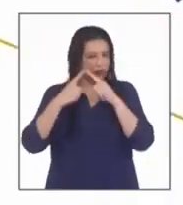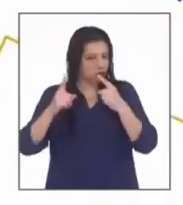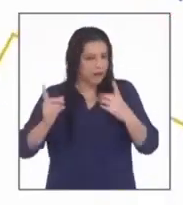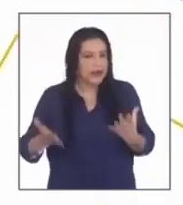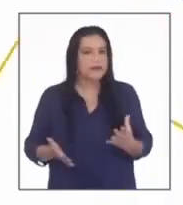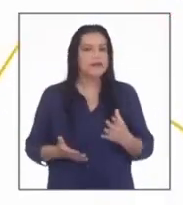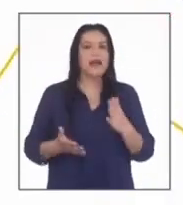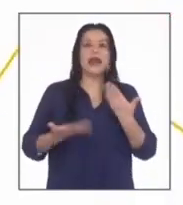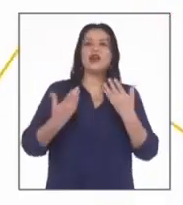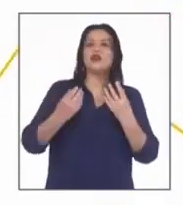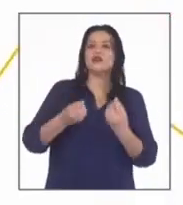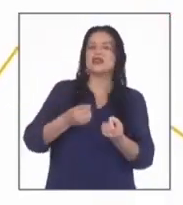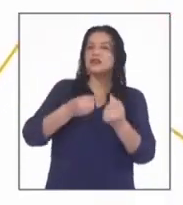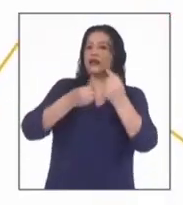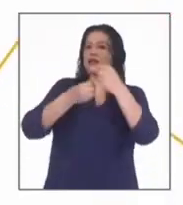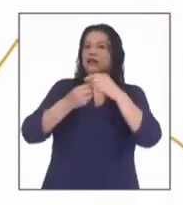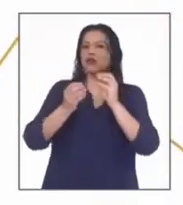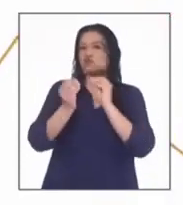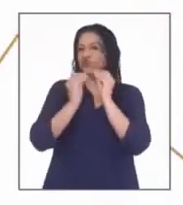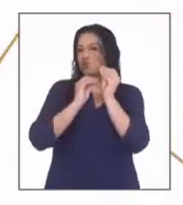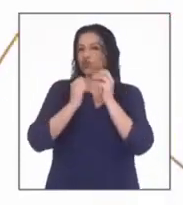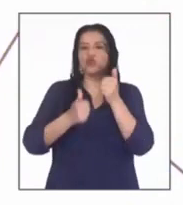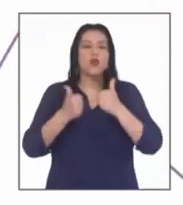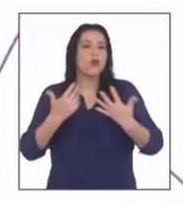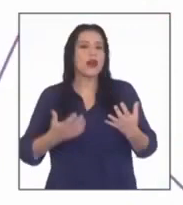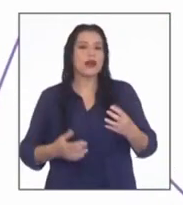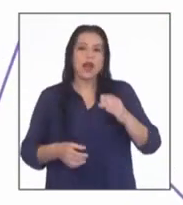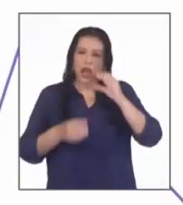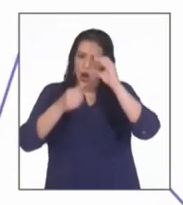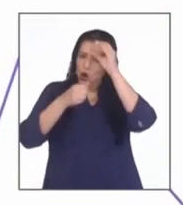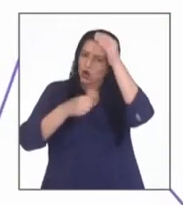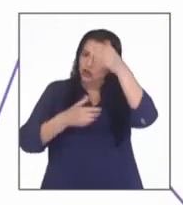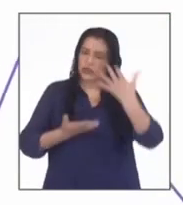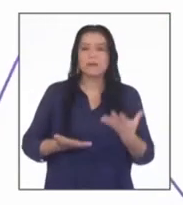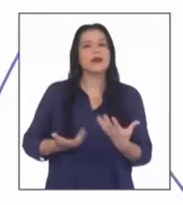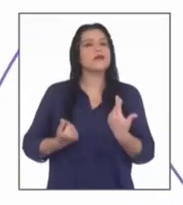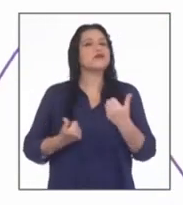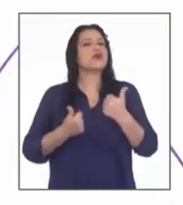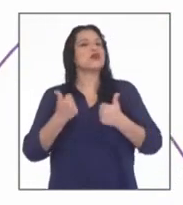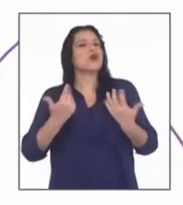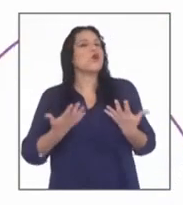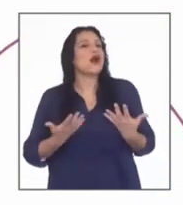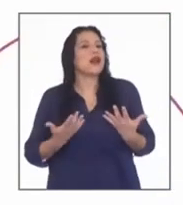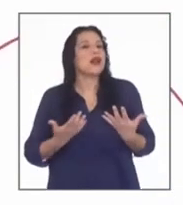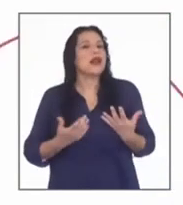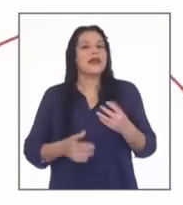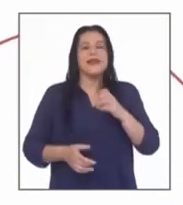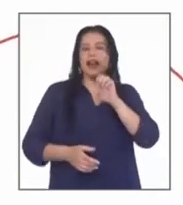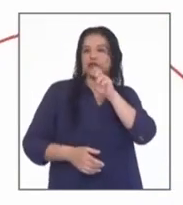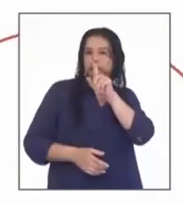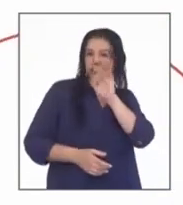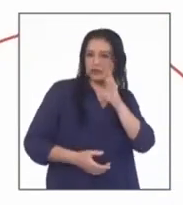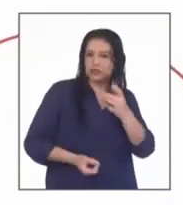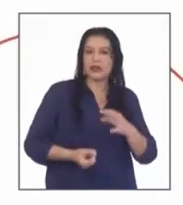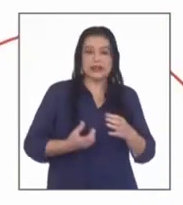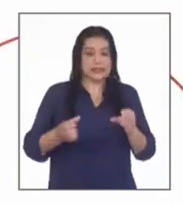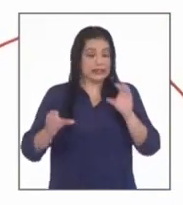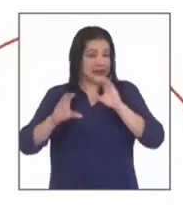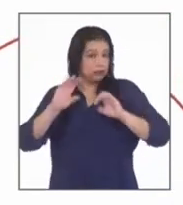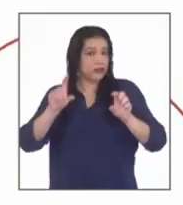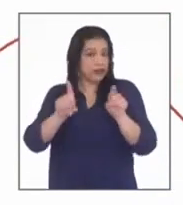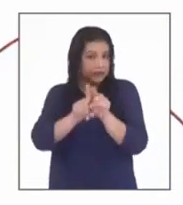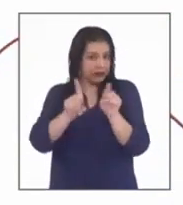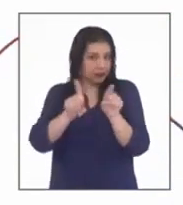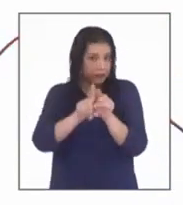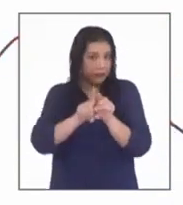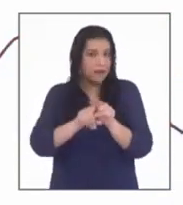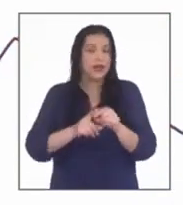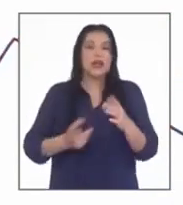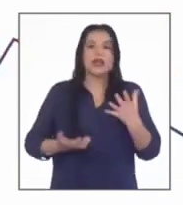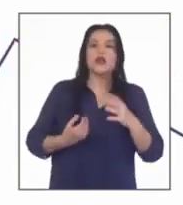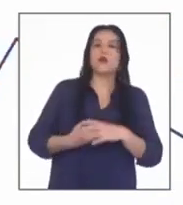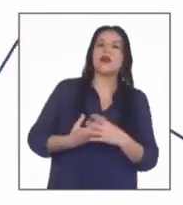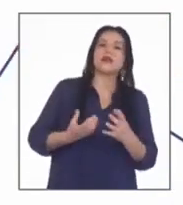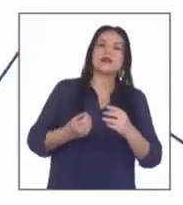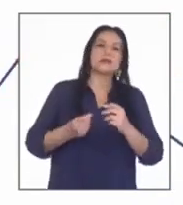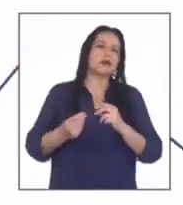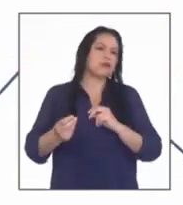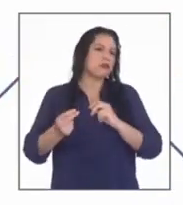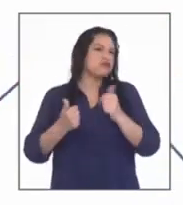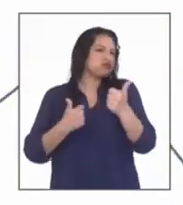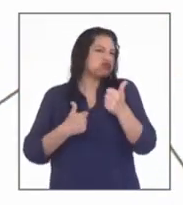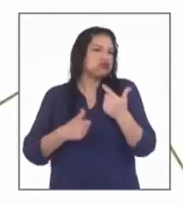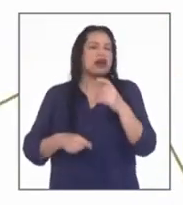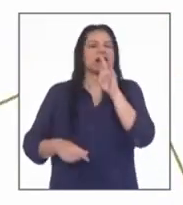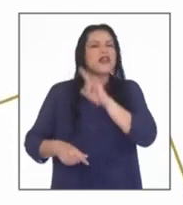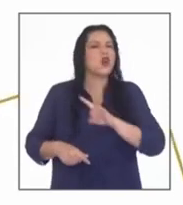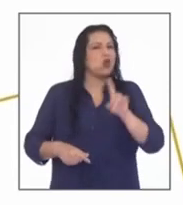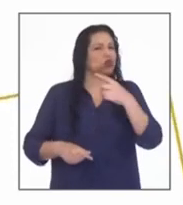en los que se integren a su solución conocimientos de las notaciones exponencial y científica, así como magnitudes derivadas